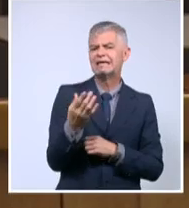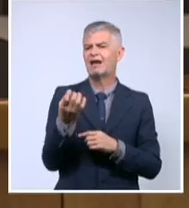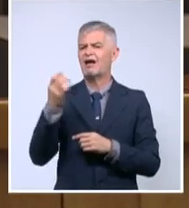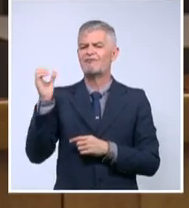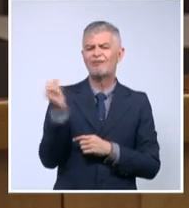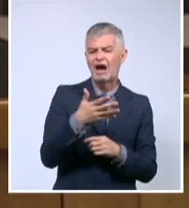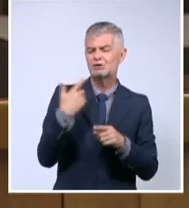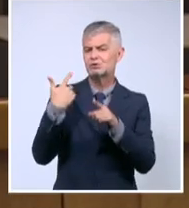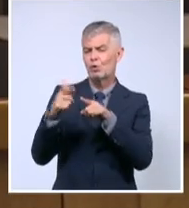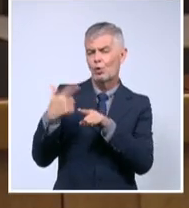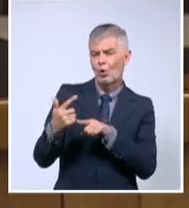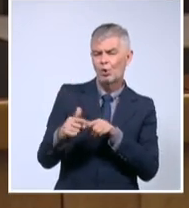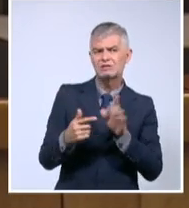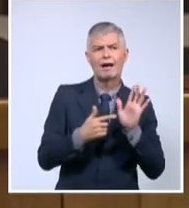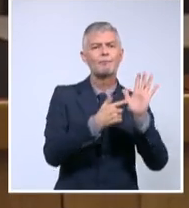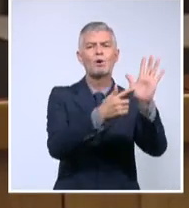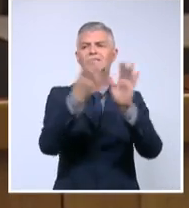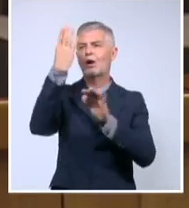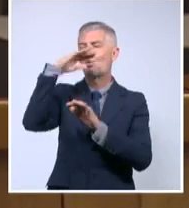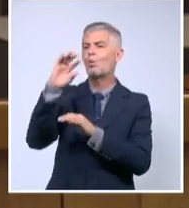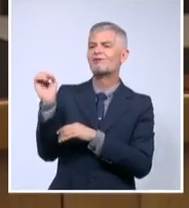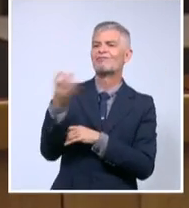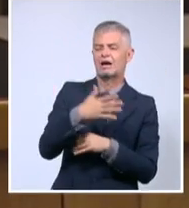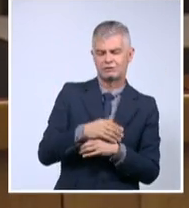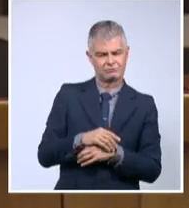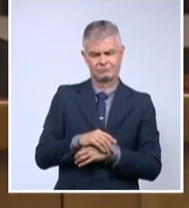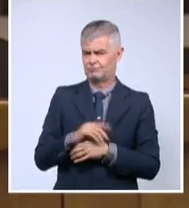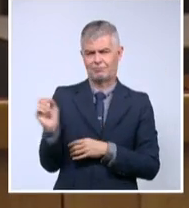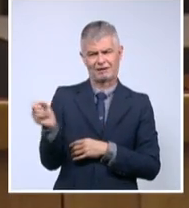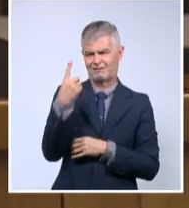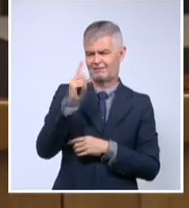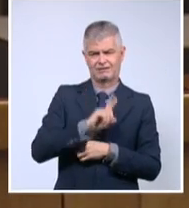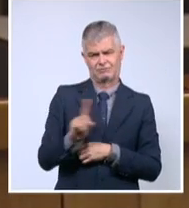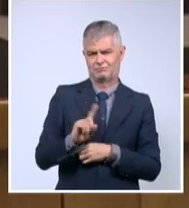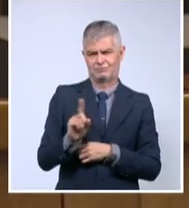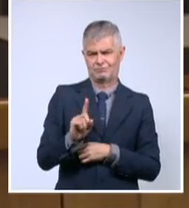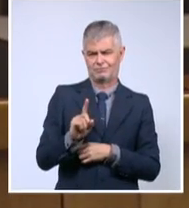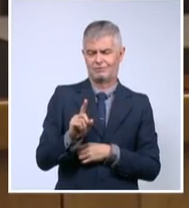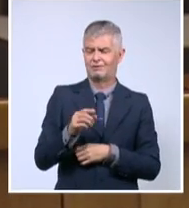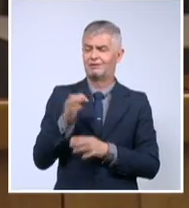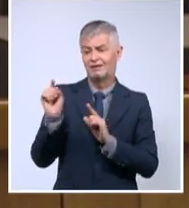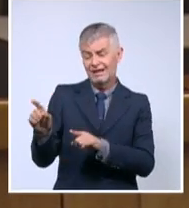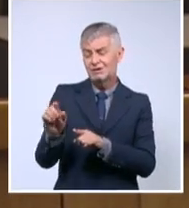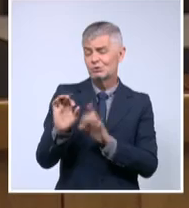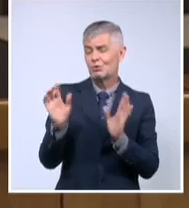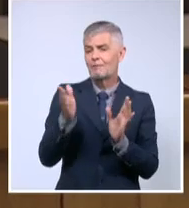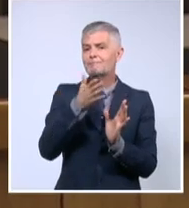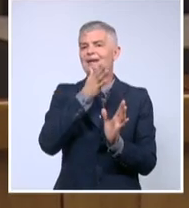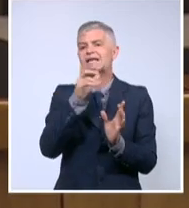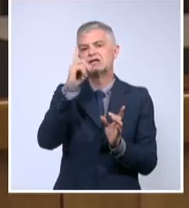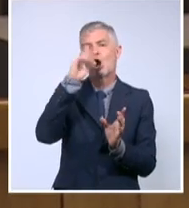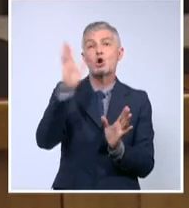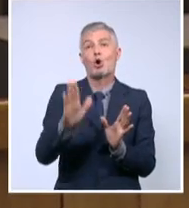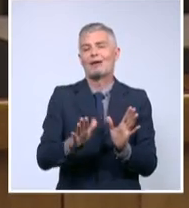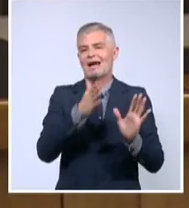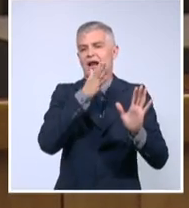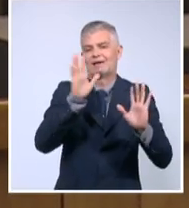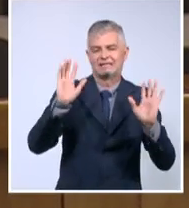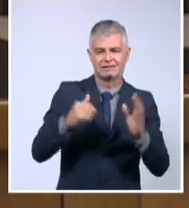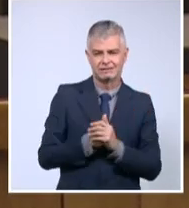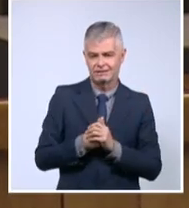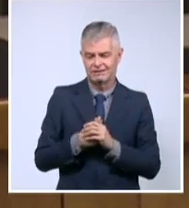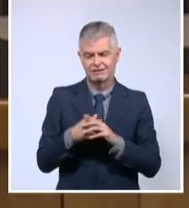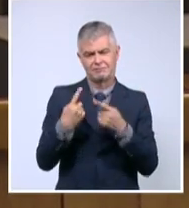distinto al de su realidad. La narrativa es casi novelesca y no faltan medios de gran alcance para amplificarla